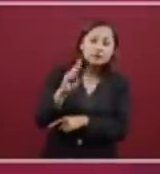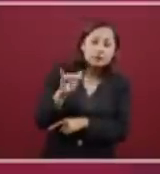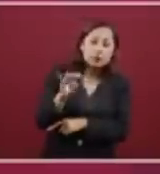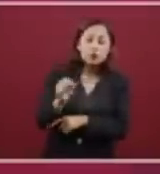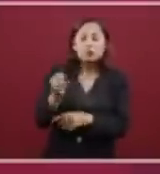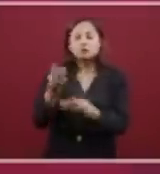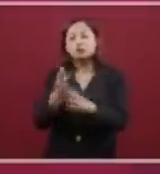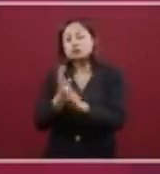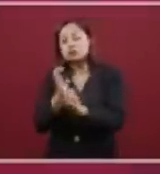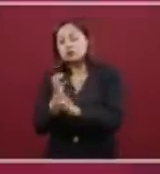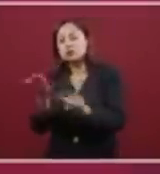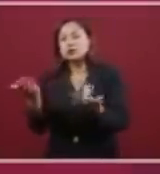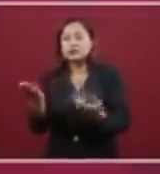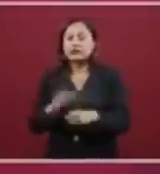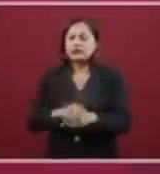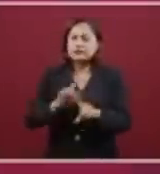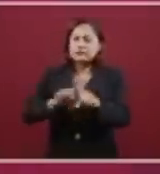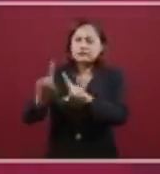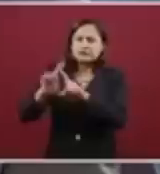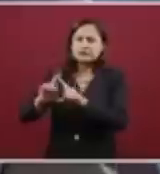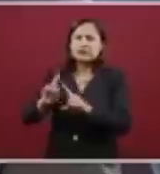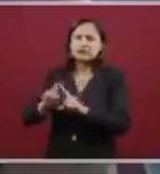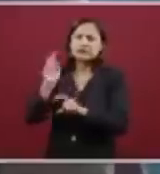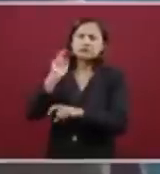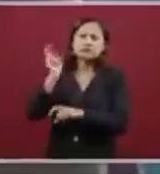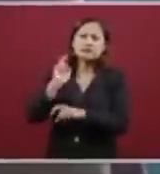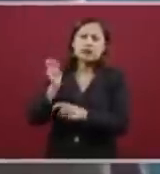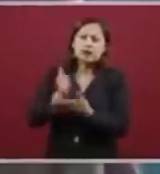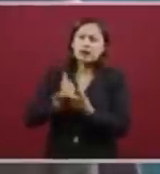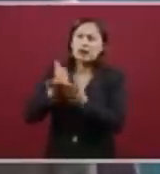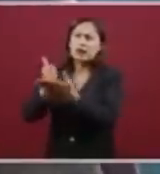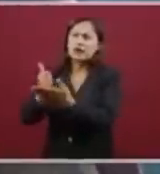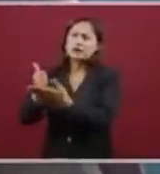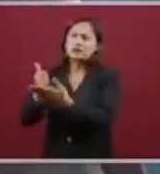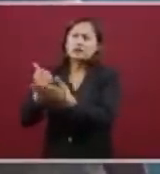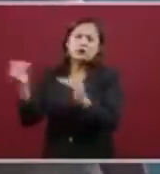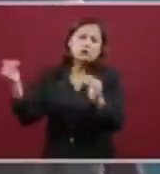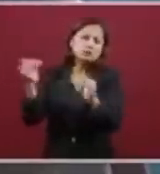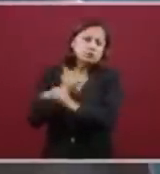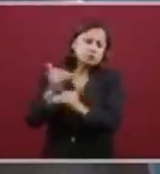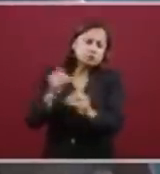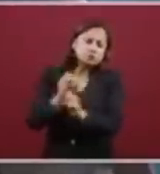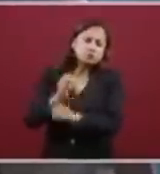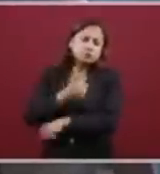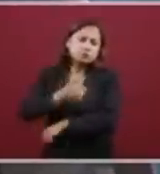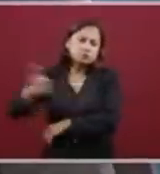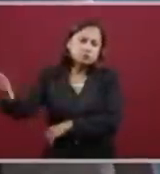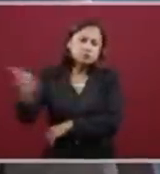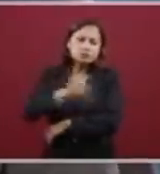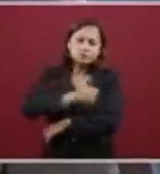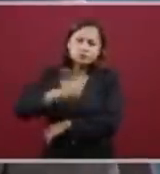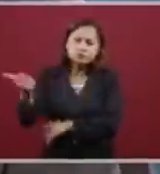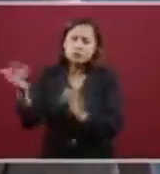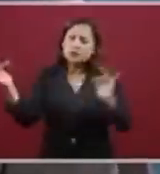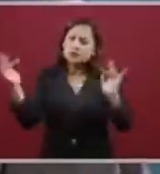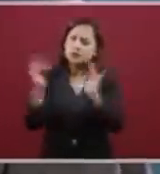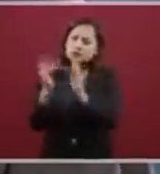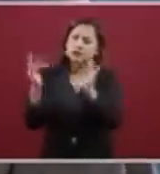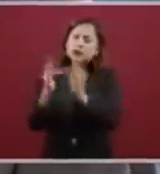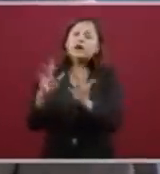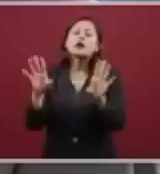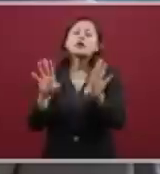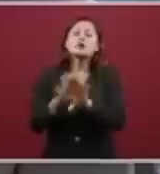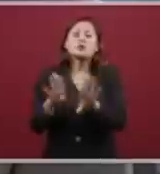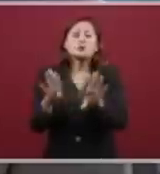y que vamos a tener que hacer para ampliar las redes de comunicación para los aeropuertos no caer